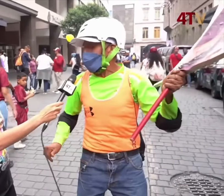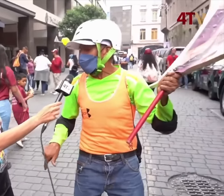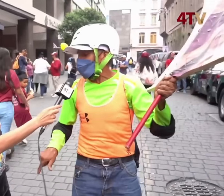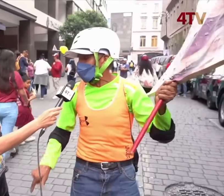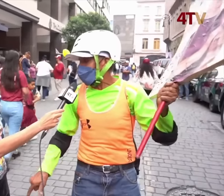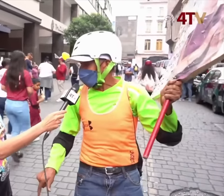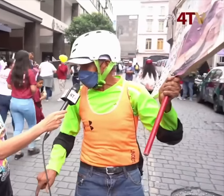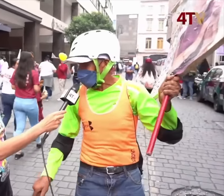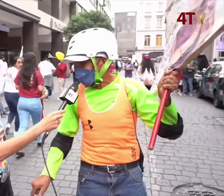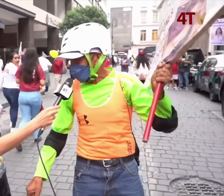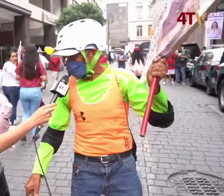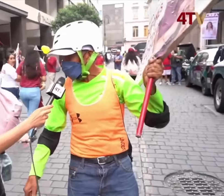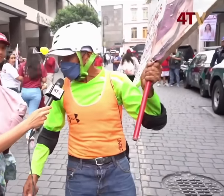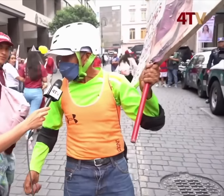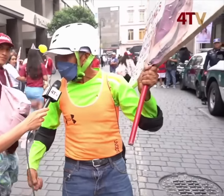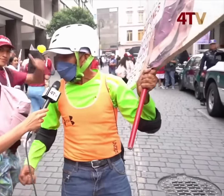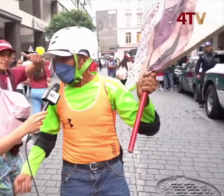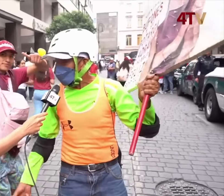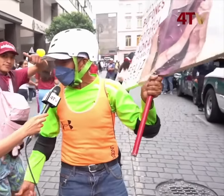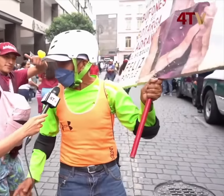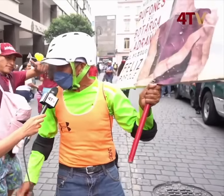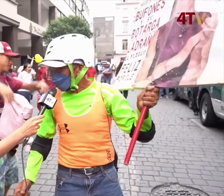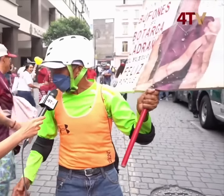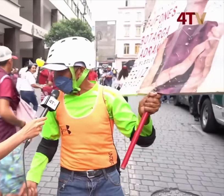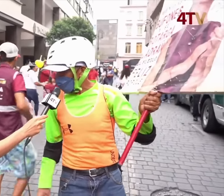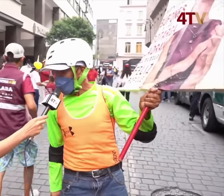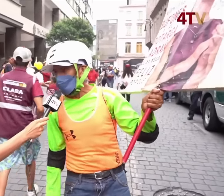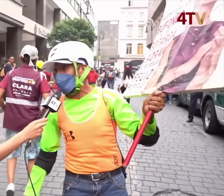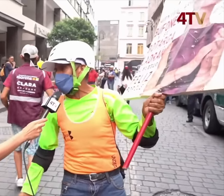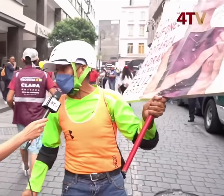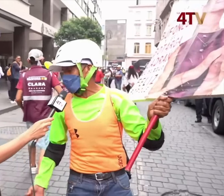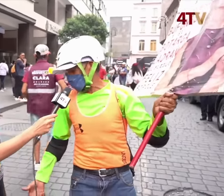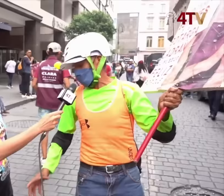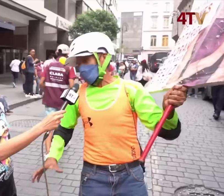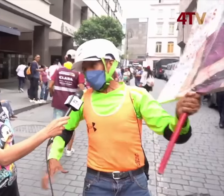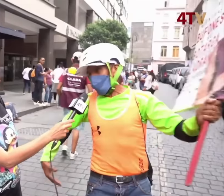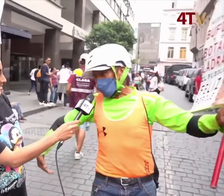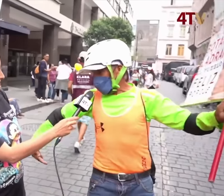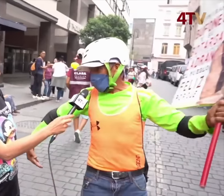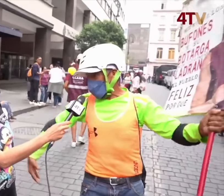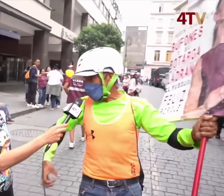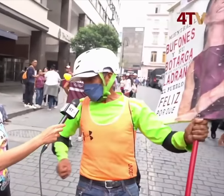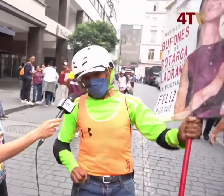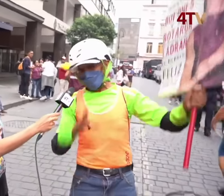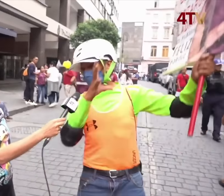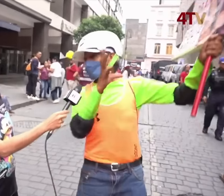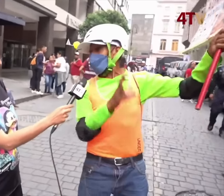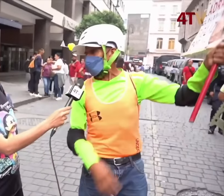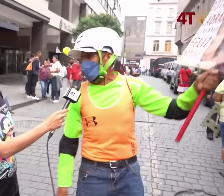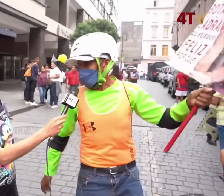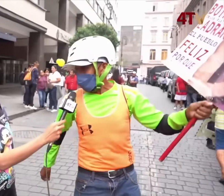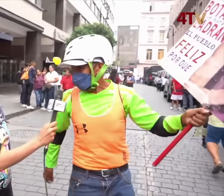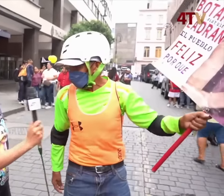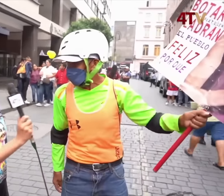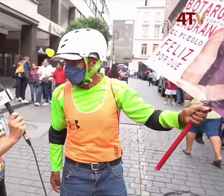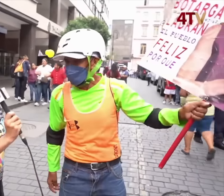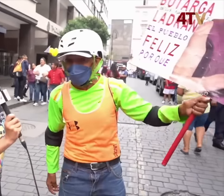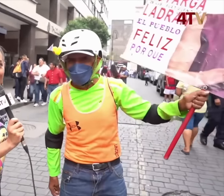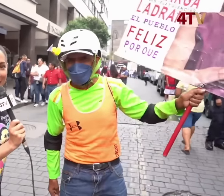o una colilla de cigarro o un cerillo abajo de la... del huipil,